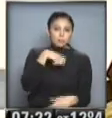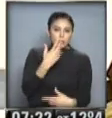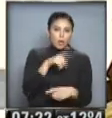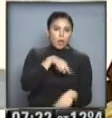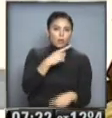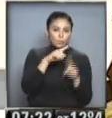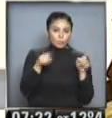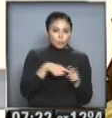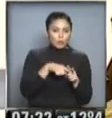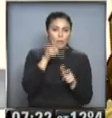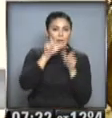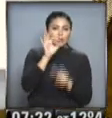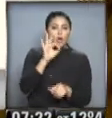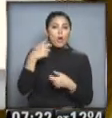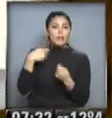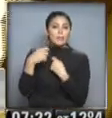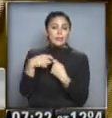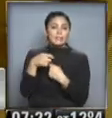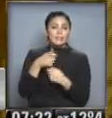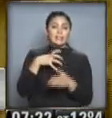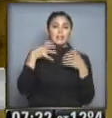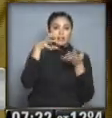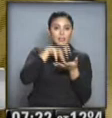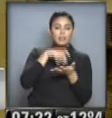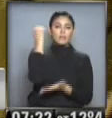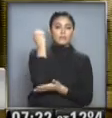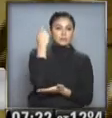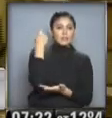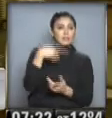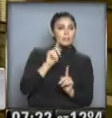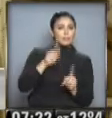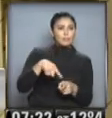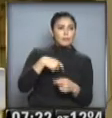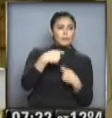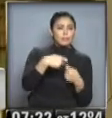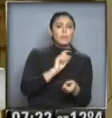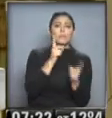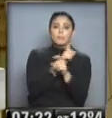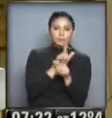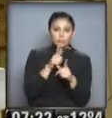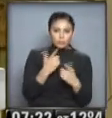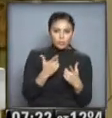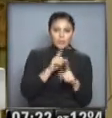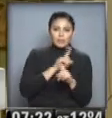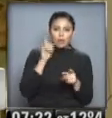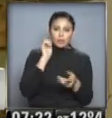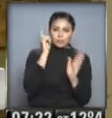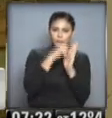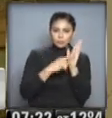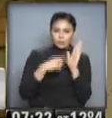particulares y empresas y negociado por entidades financieras, el Merval y las casas de cambio sin ningún tipo de restricción,